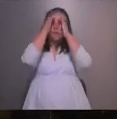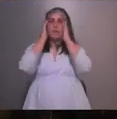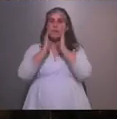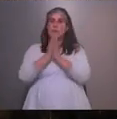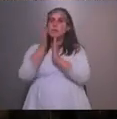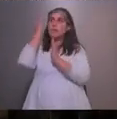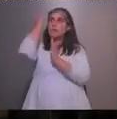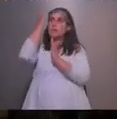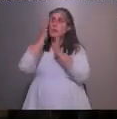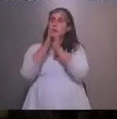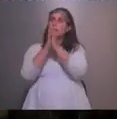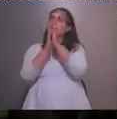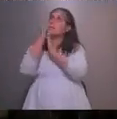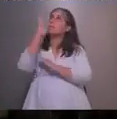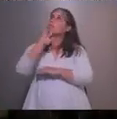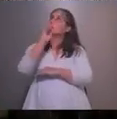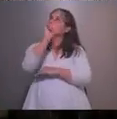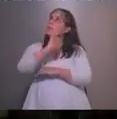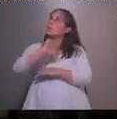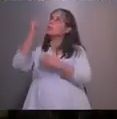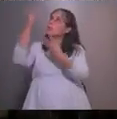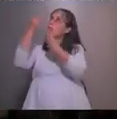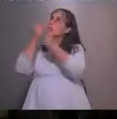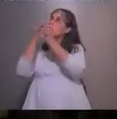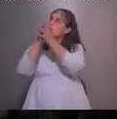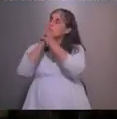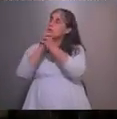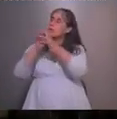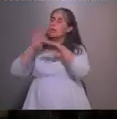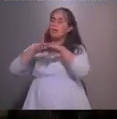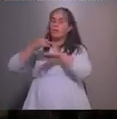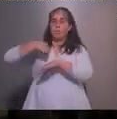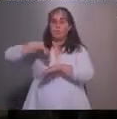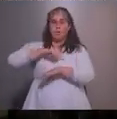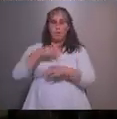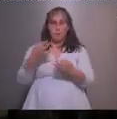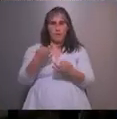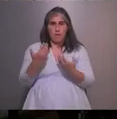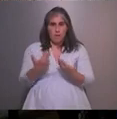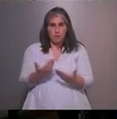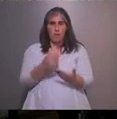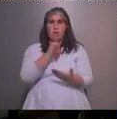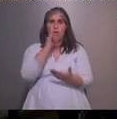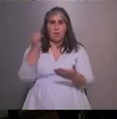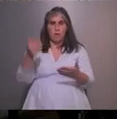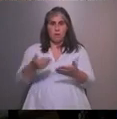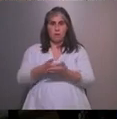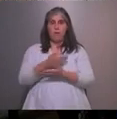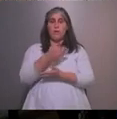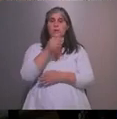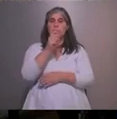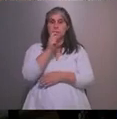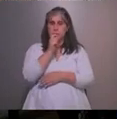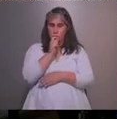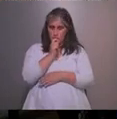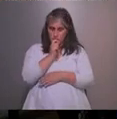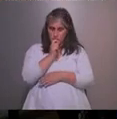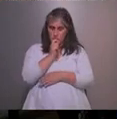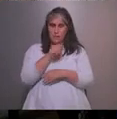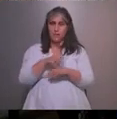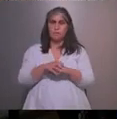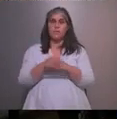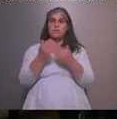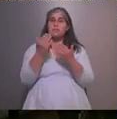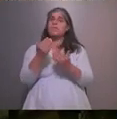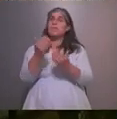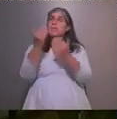Santa María, Mãe de Deus, rogai por nós, pecadores, agora e na hora da nossa morte. Amém. Dios